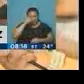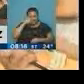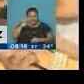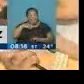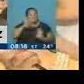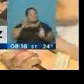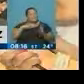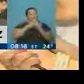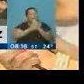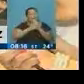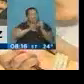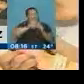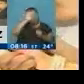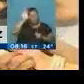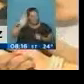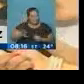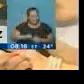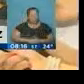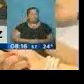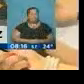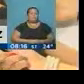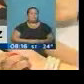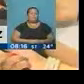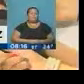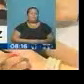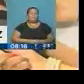siendo yo ministro del Interior, perdón por la autorreferencia,